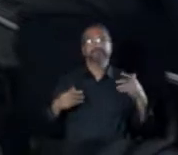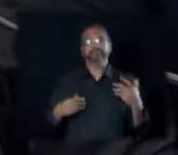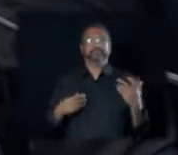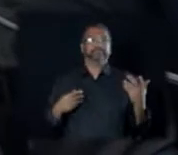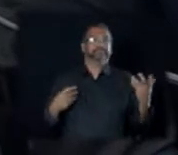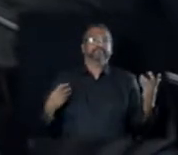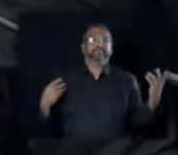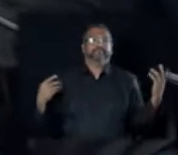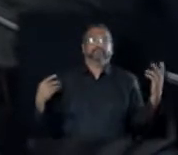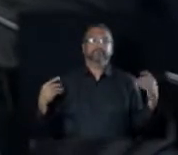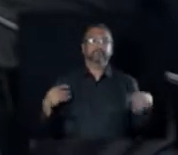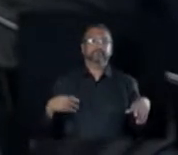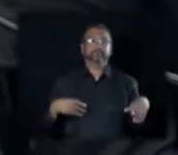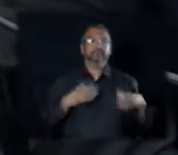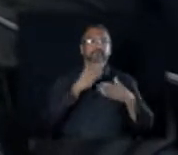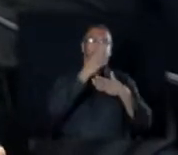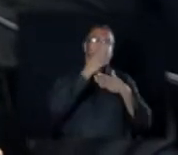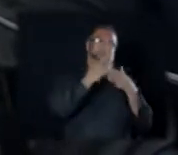antes.